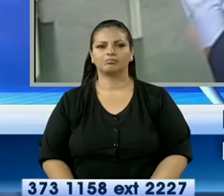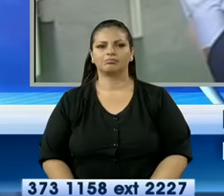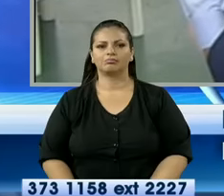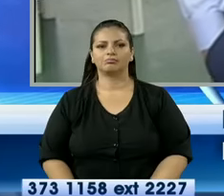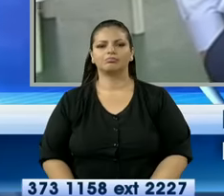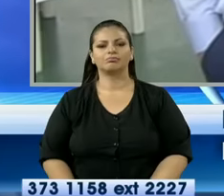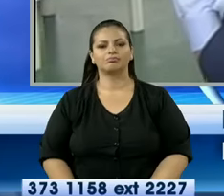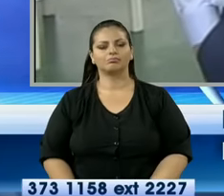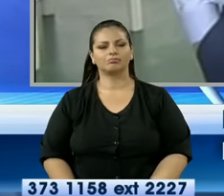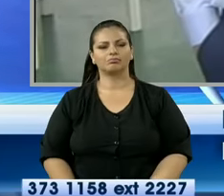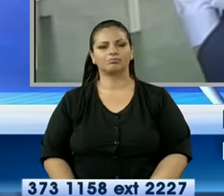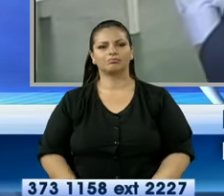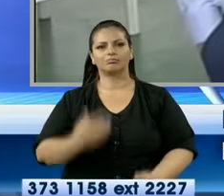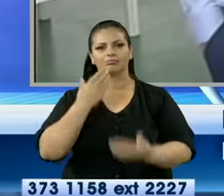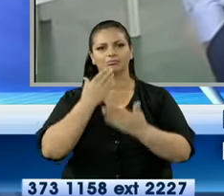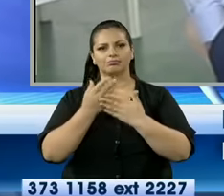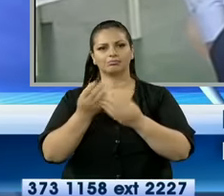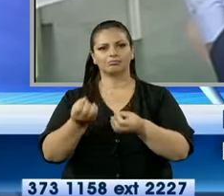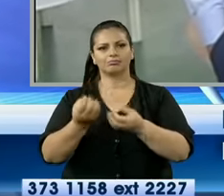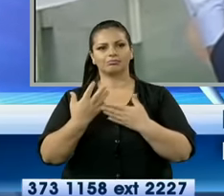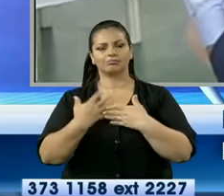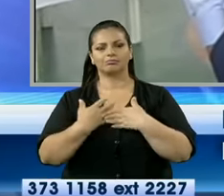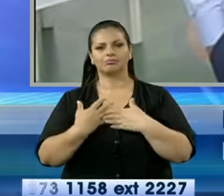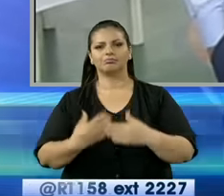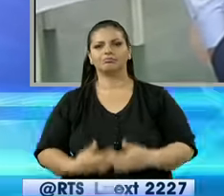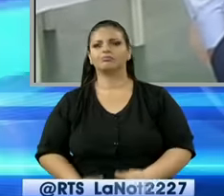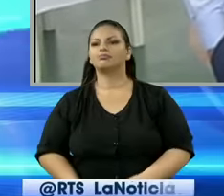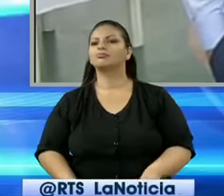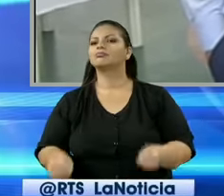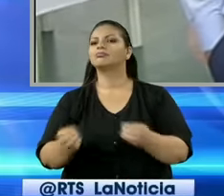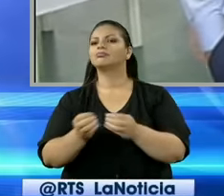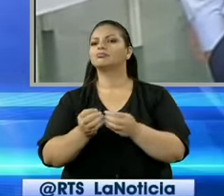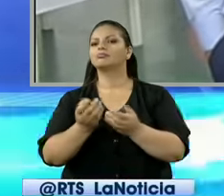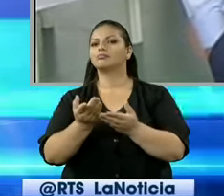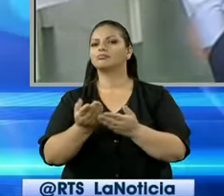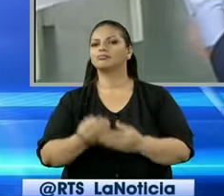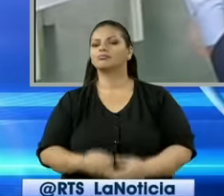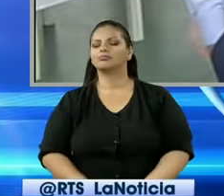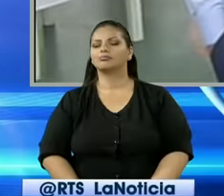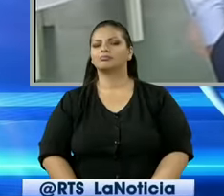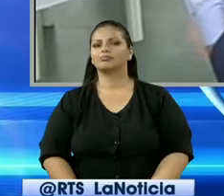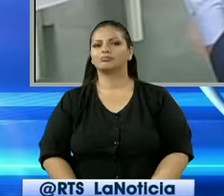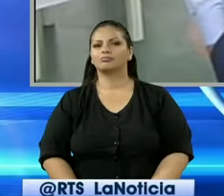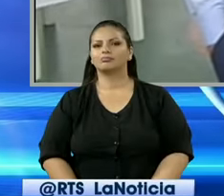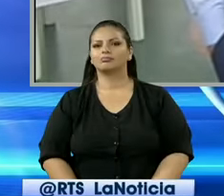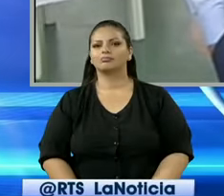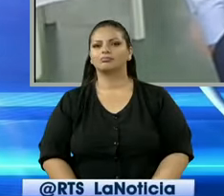que sí. Gracias, Enrique. Señor productor, a ver, ¿qué se viene? Buenos días. Buenos días.